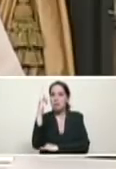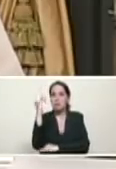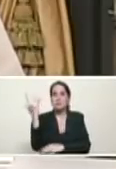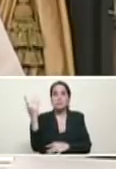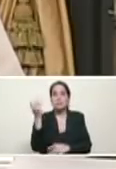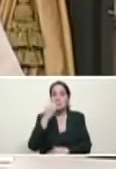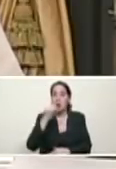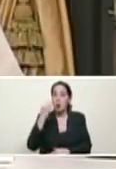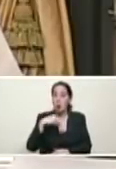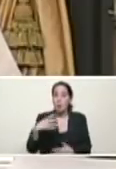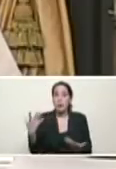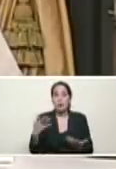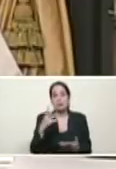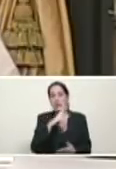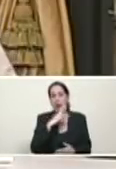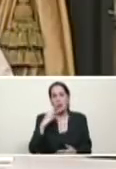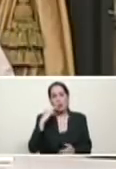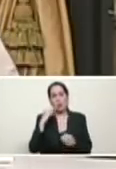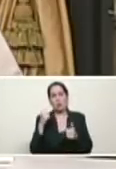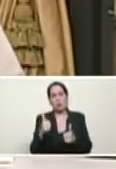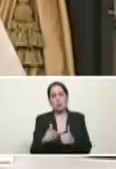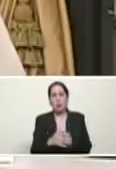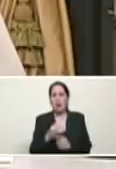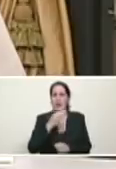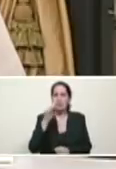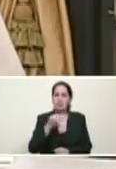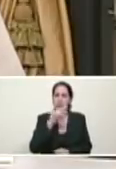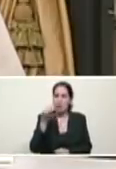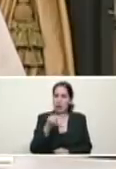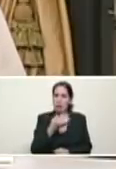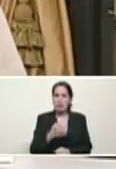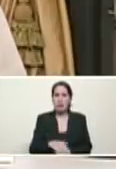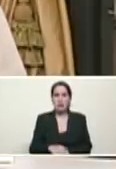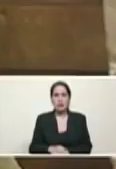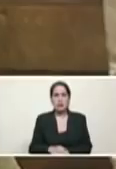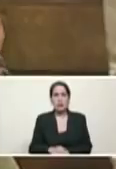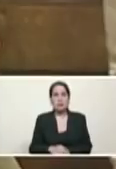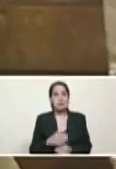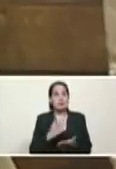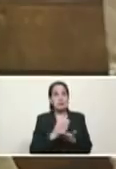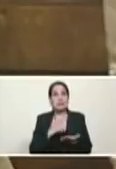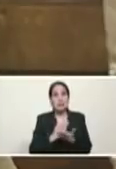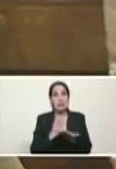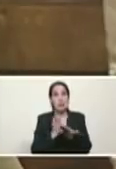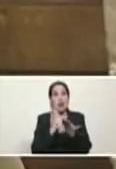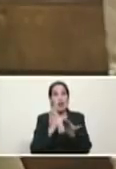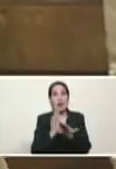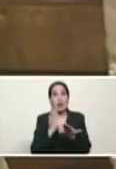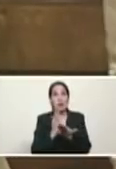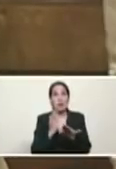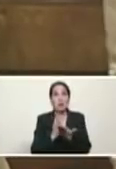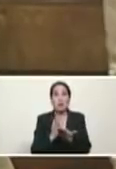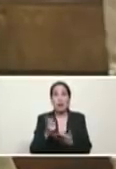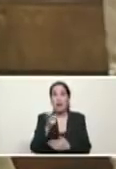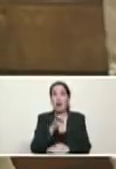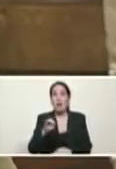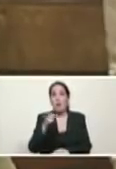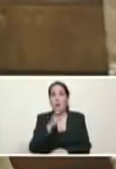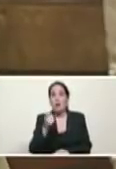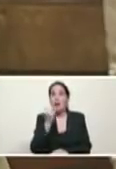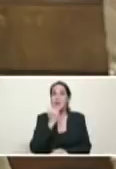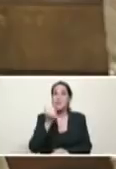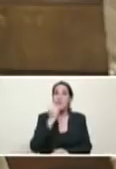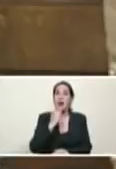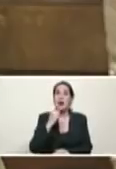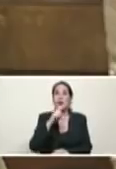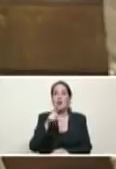rosa. Sabroso. En las tardes. Muy común salir de la escuela o del liceo a buscar mango, granada,